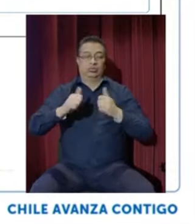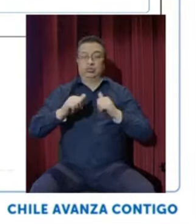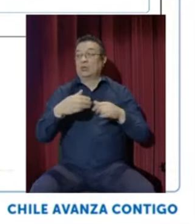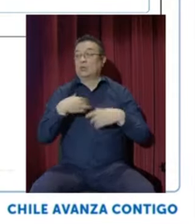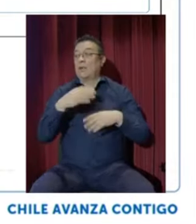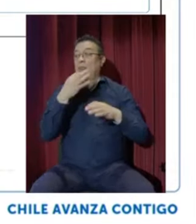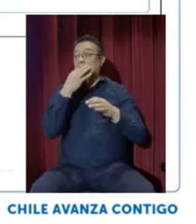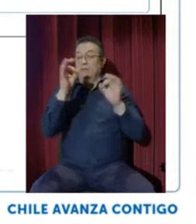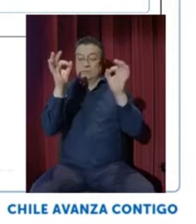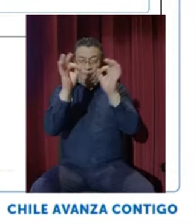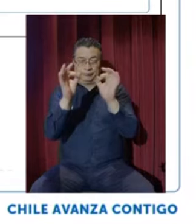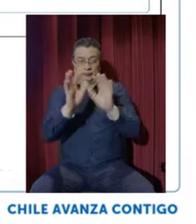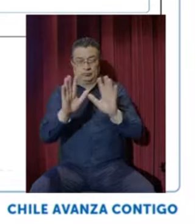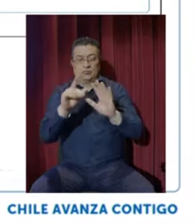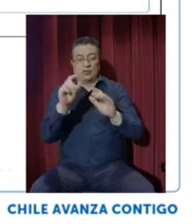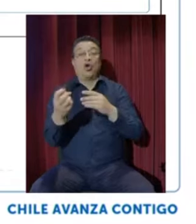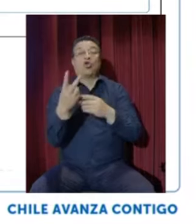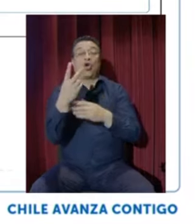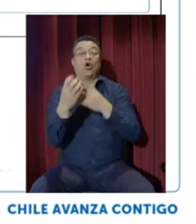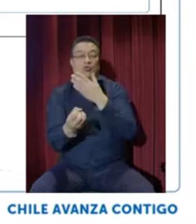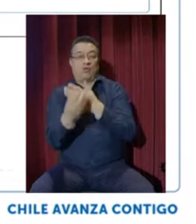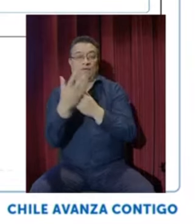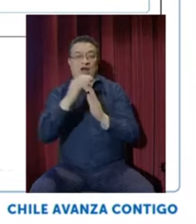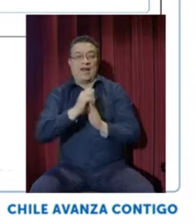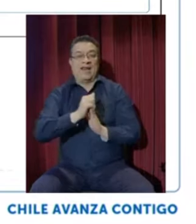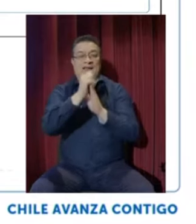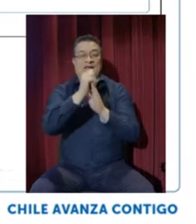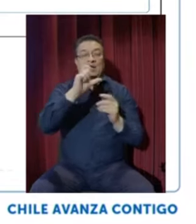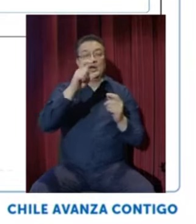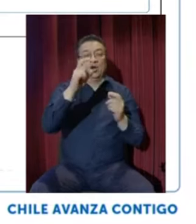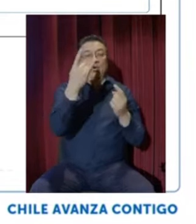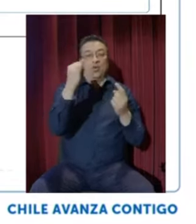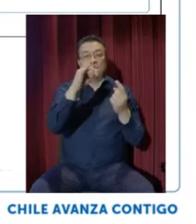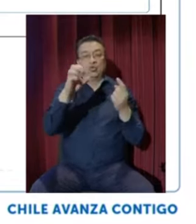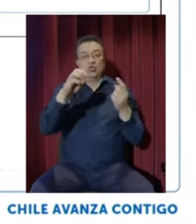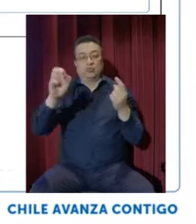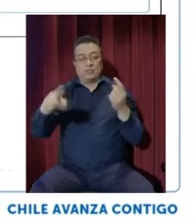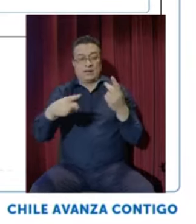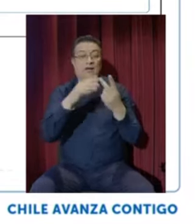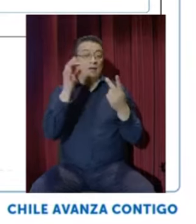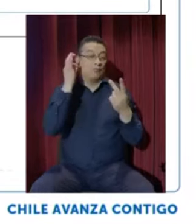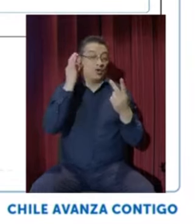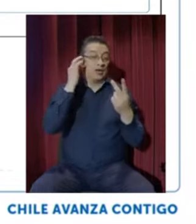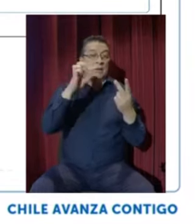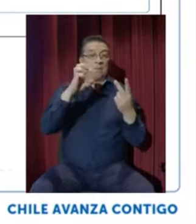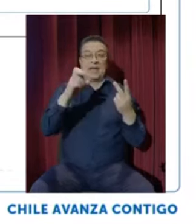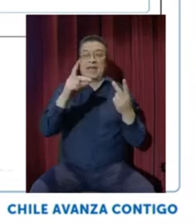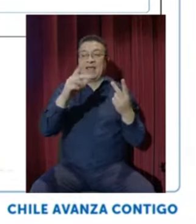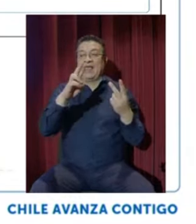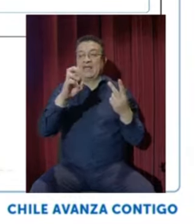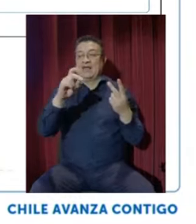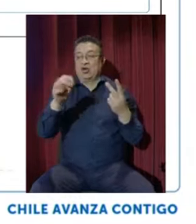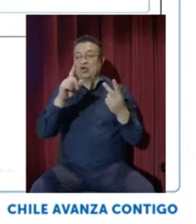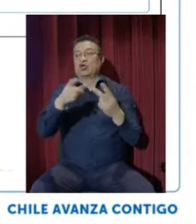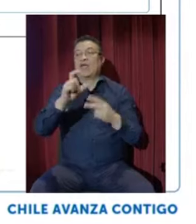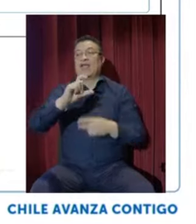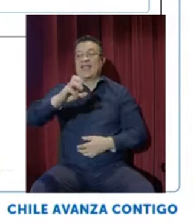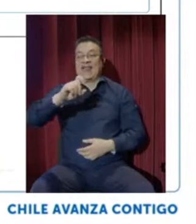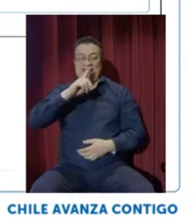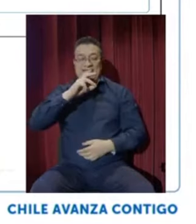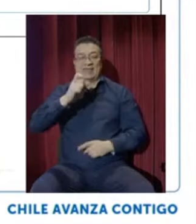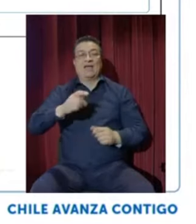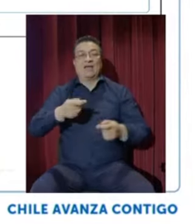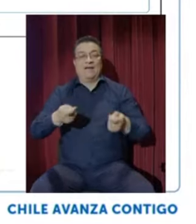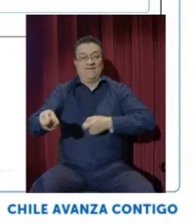detalle y dos nuevos líderes Don Sergio Guzmán y dona jia Gisel pedreros que lideran la gerencia de administración y